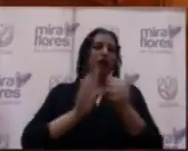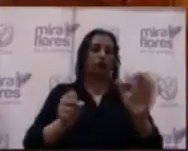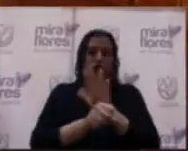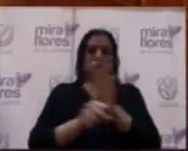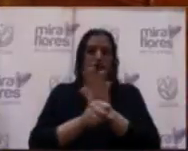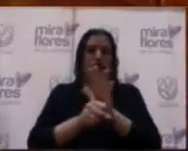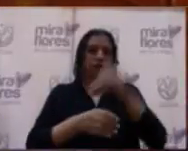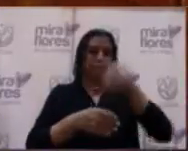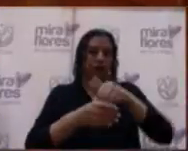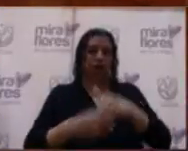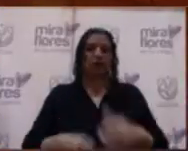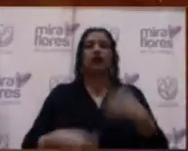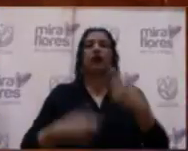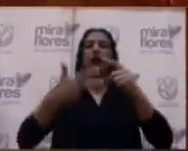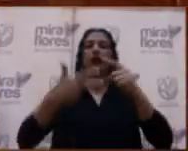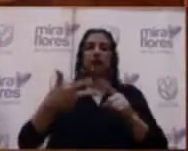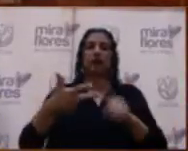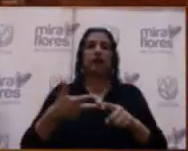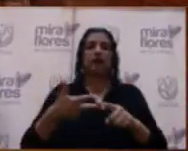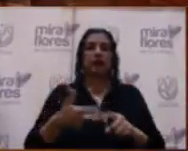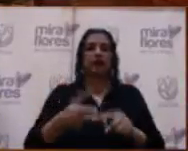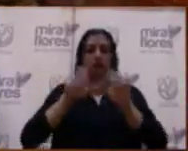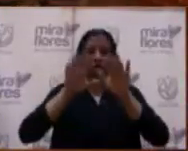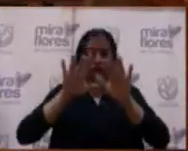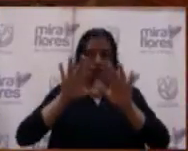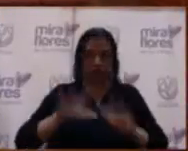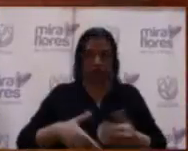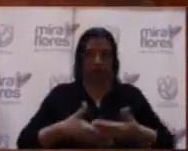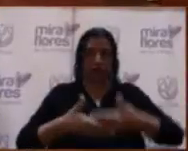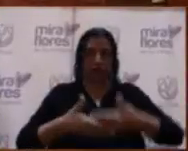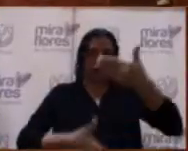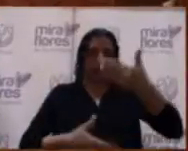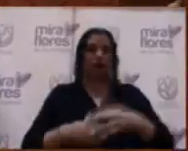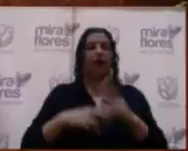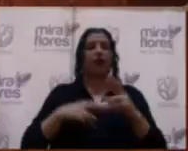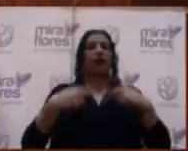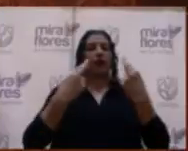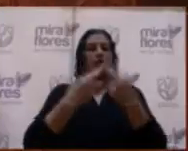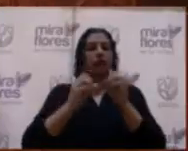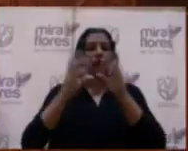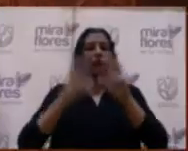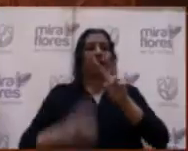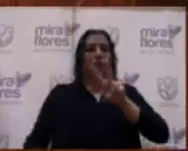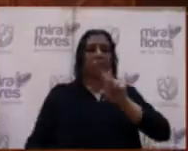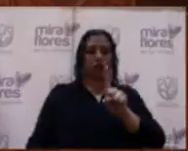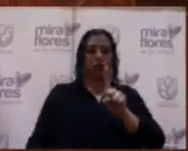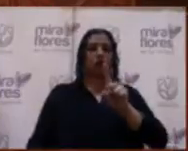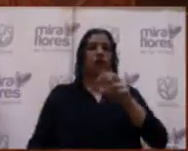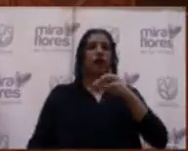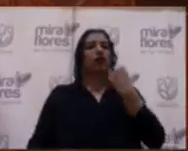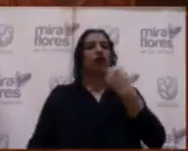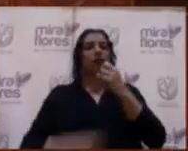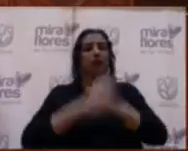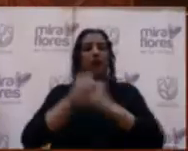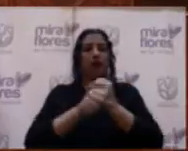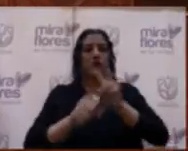gracias. Vamos a la siguiente acta de la sesión ordinaria del Consejo de fecha 21 de noviembre del año